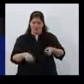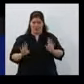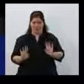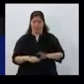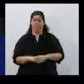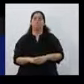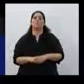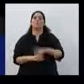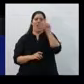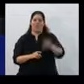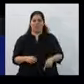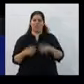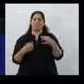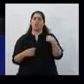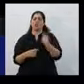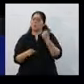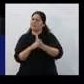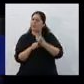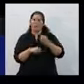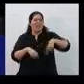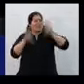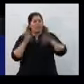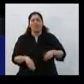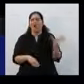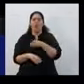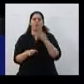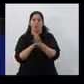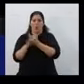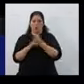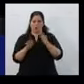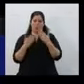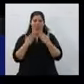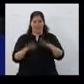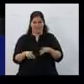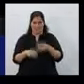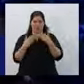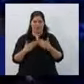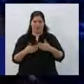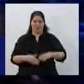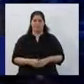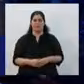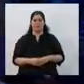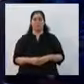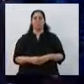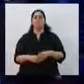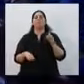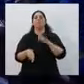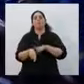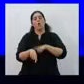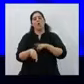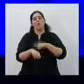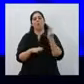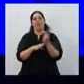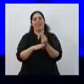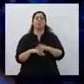vamos a trabajar para que todos nos eduquemos eso debemos hacer gracias es el turno ahora del